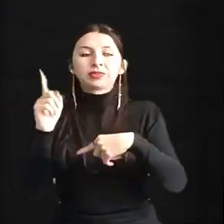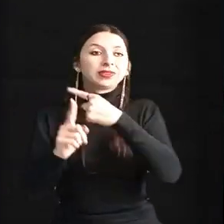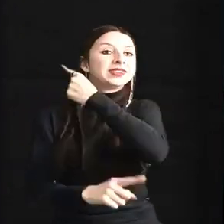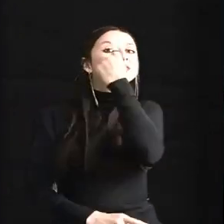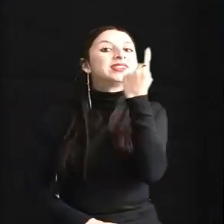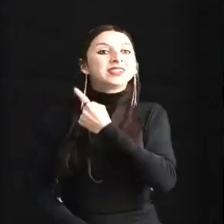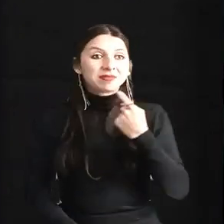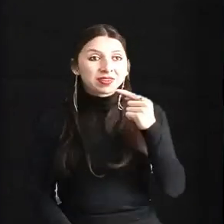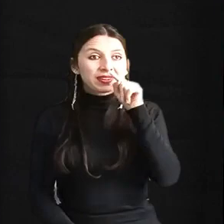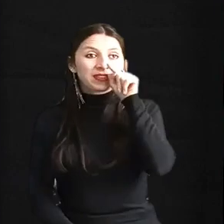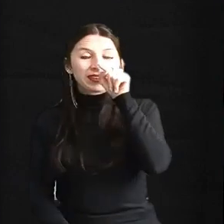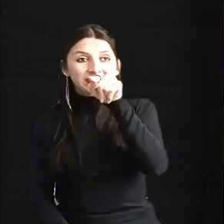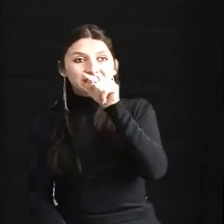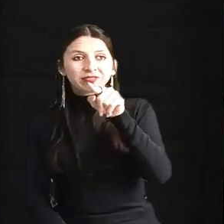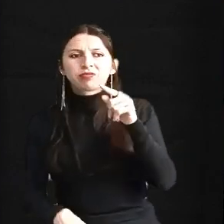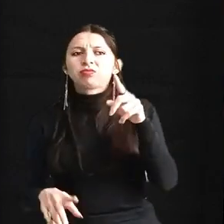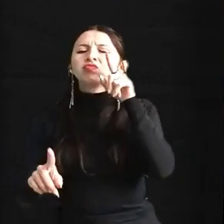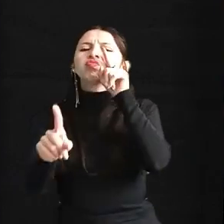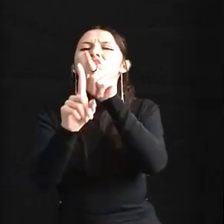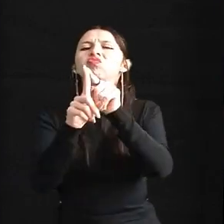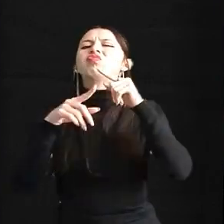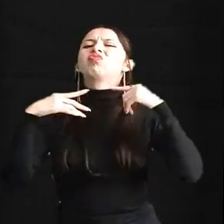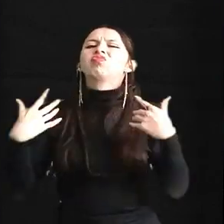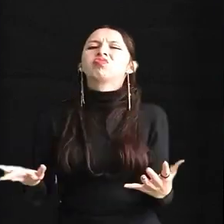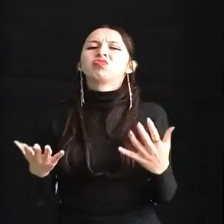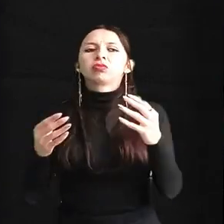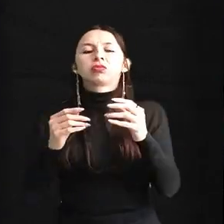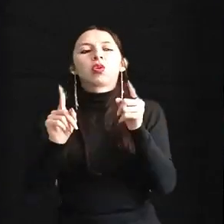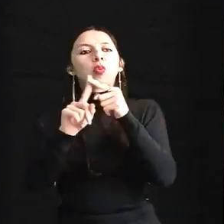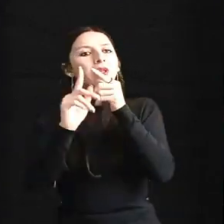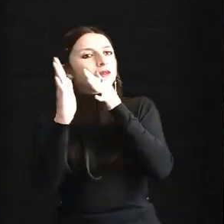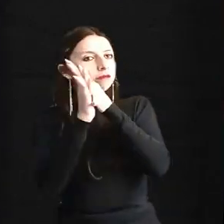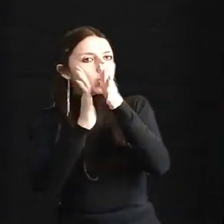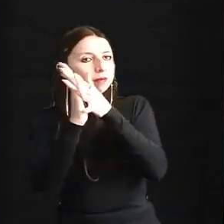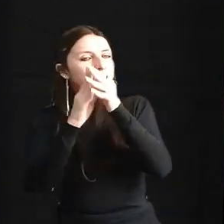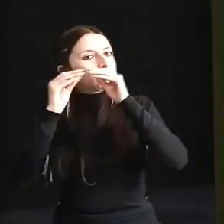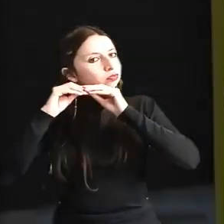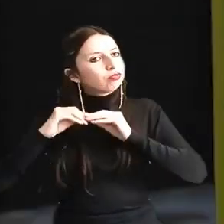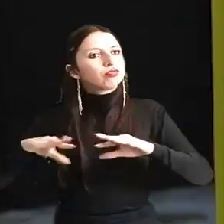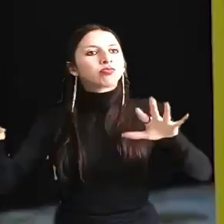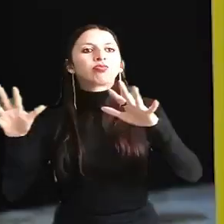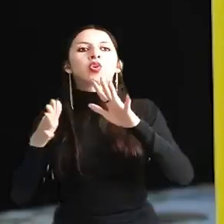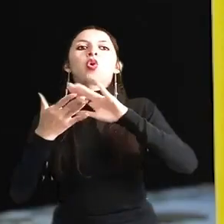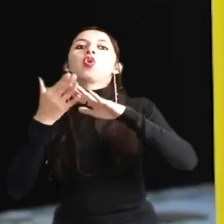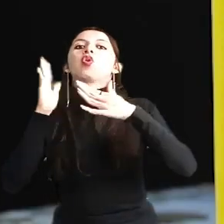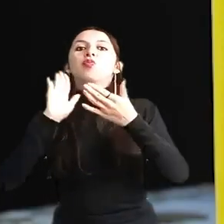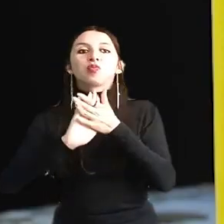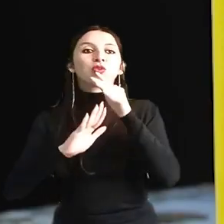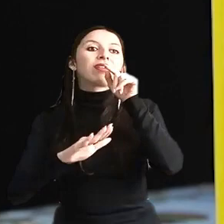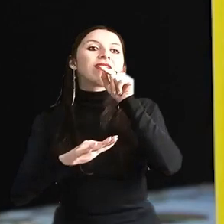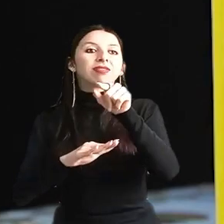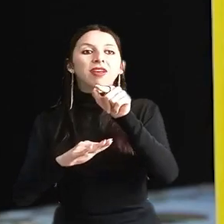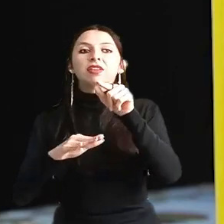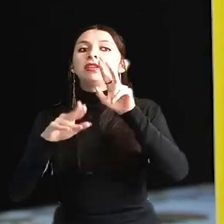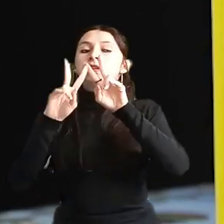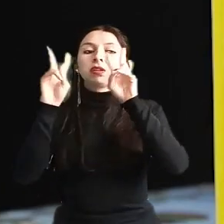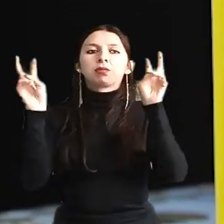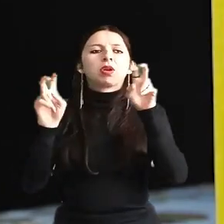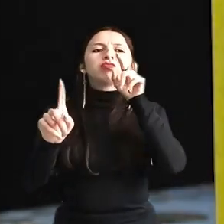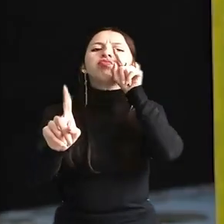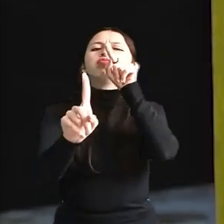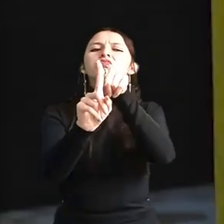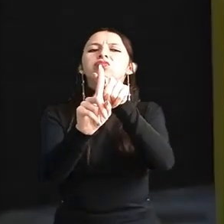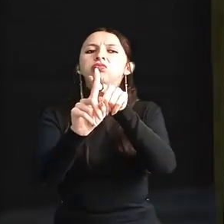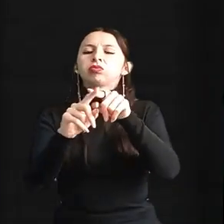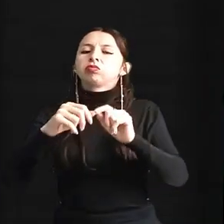en septiembre justamente con el ánimo de dar a conocer a la comunidad desde la perspectiva